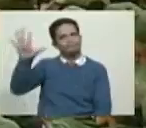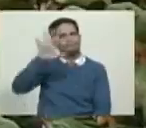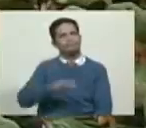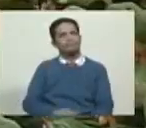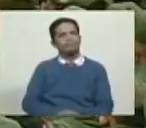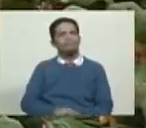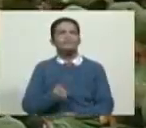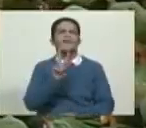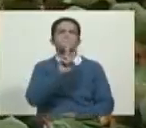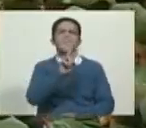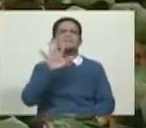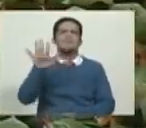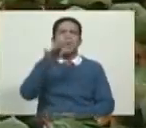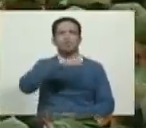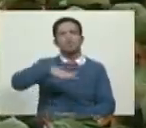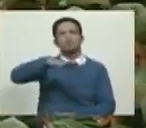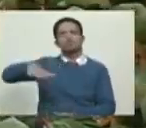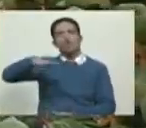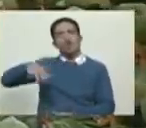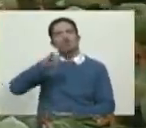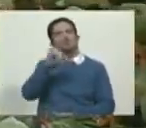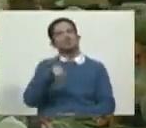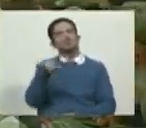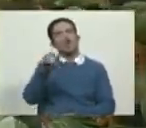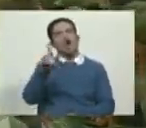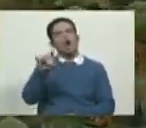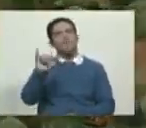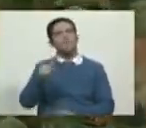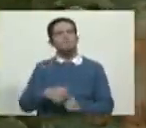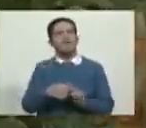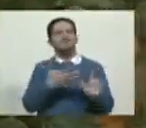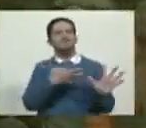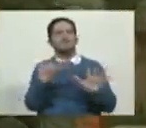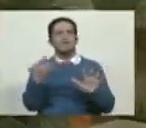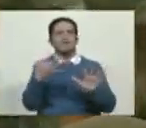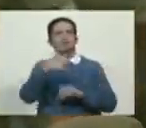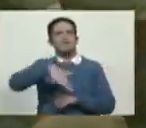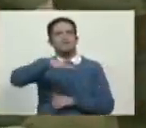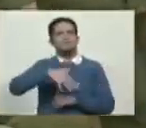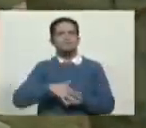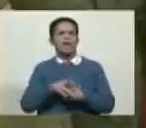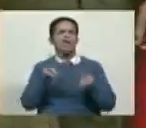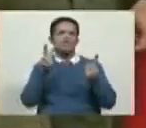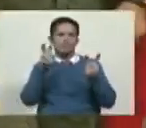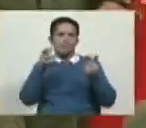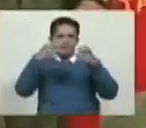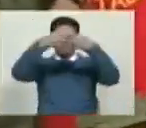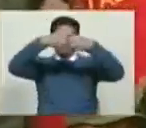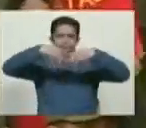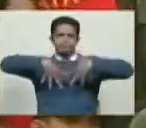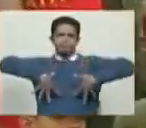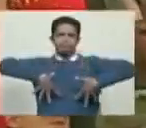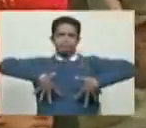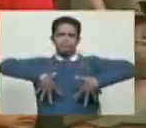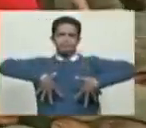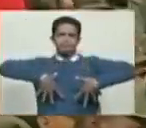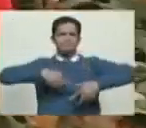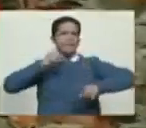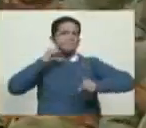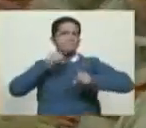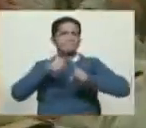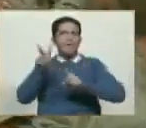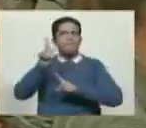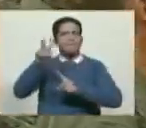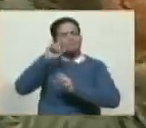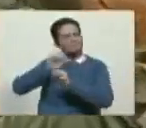24 zonas de defensa integral. 99 áreas de defensa integral. Una nueva estructura para hacer a Venezuela inexpugnable.